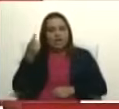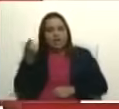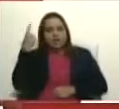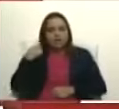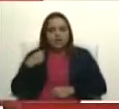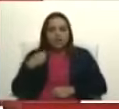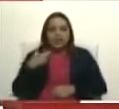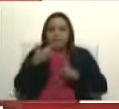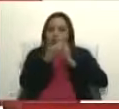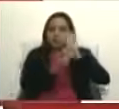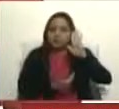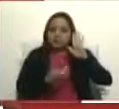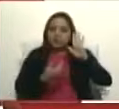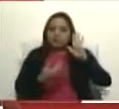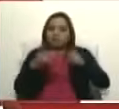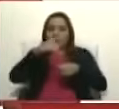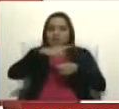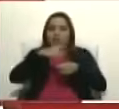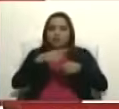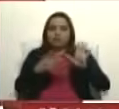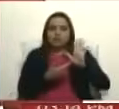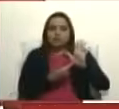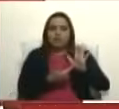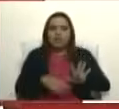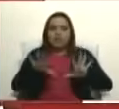son estos resultados.